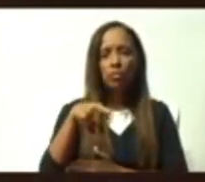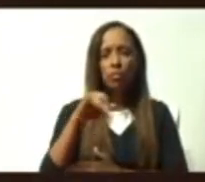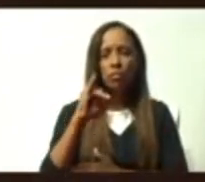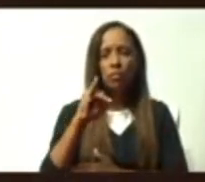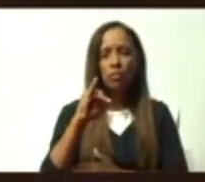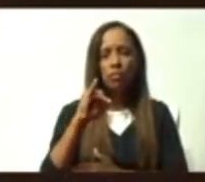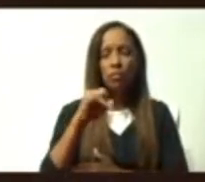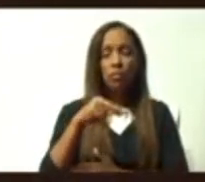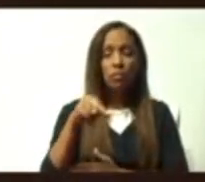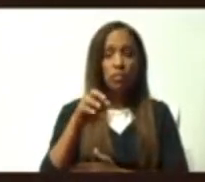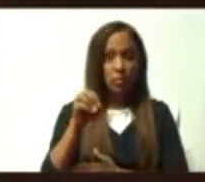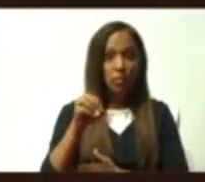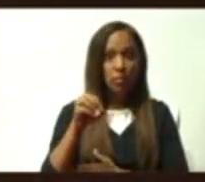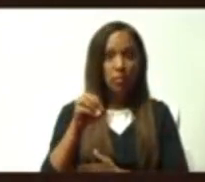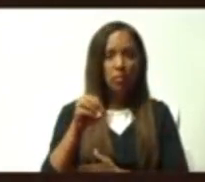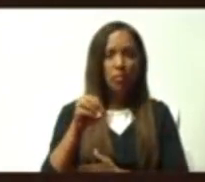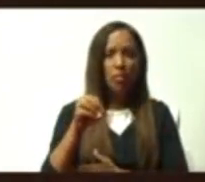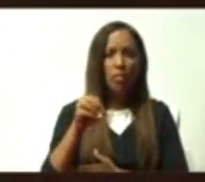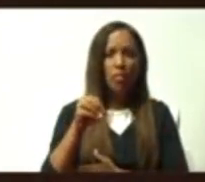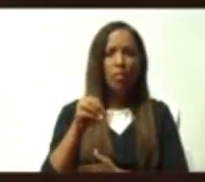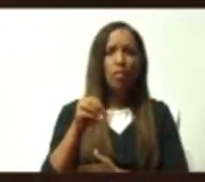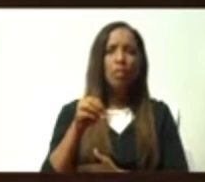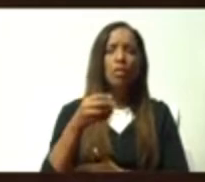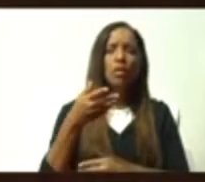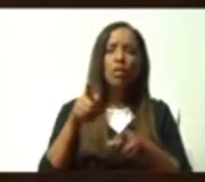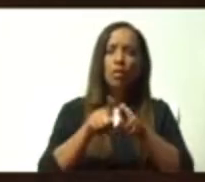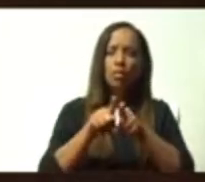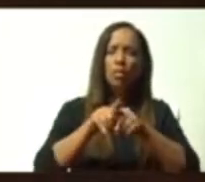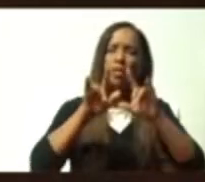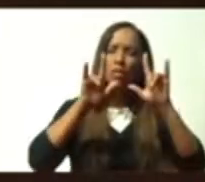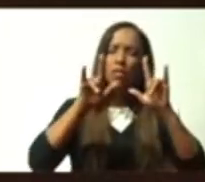Agripino. Momentos de paz.